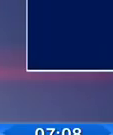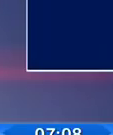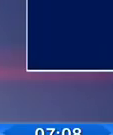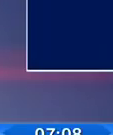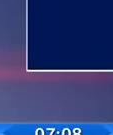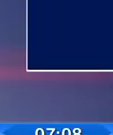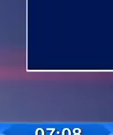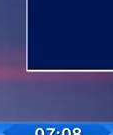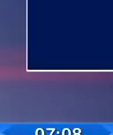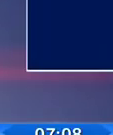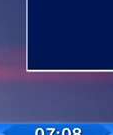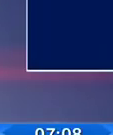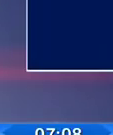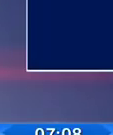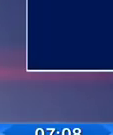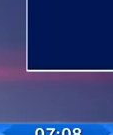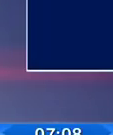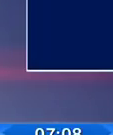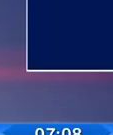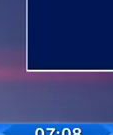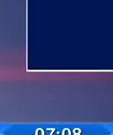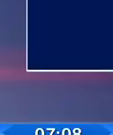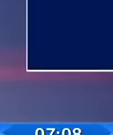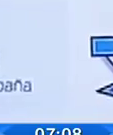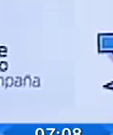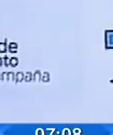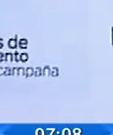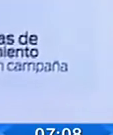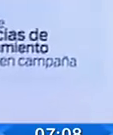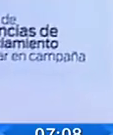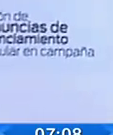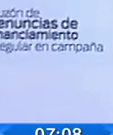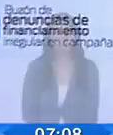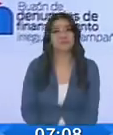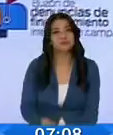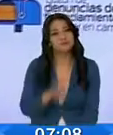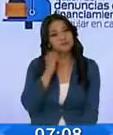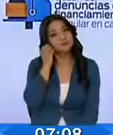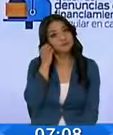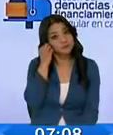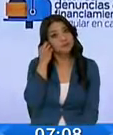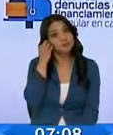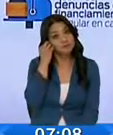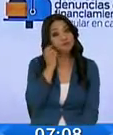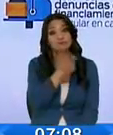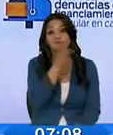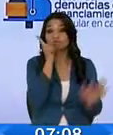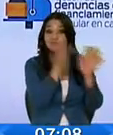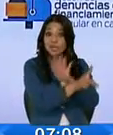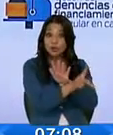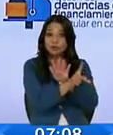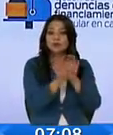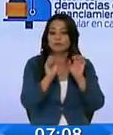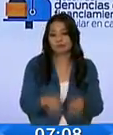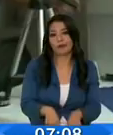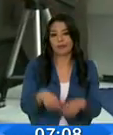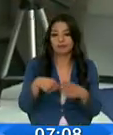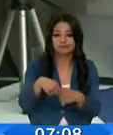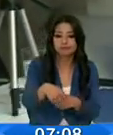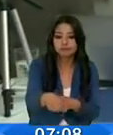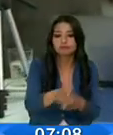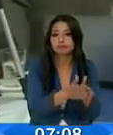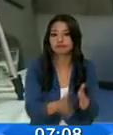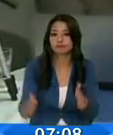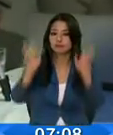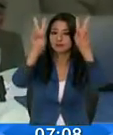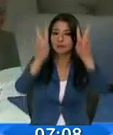www.cne.gov.es que de ahora en adelante la ciudadanía podrá encontrar un buzón para denunciar irregularidades en el periodo electoral.